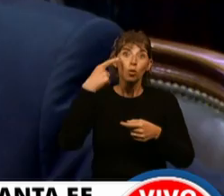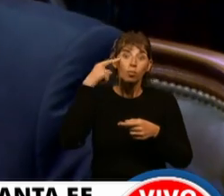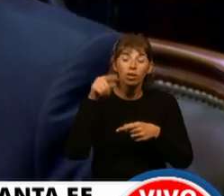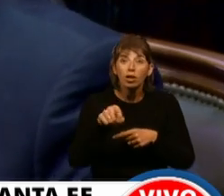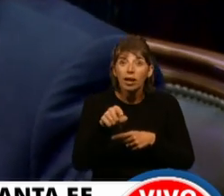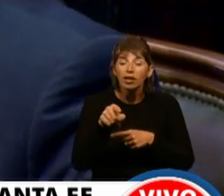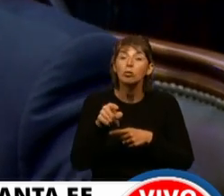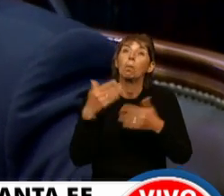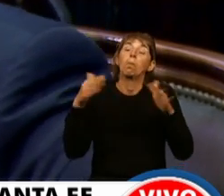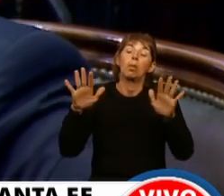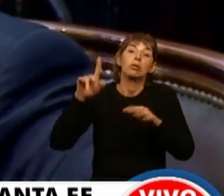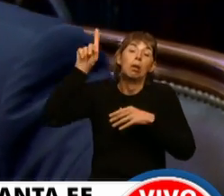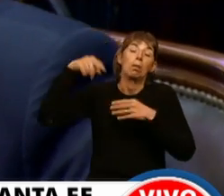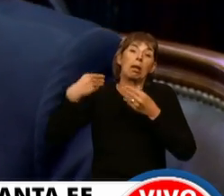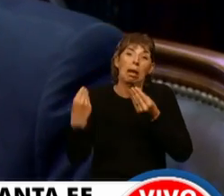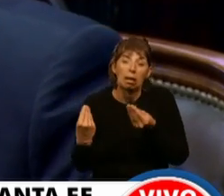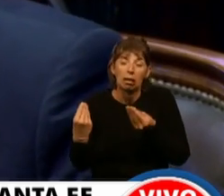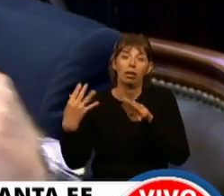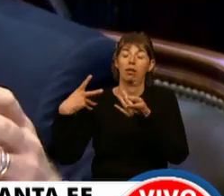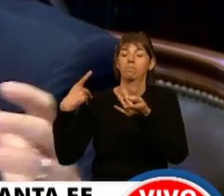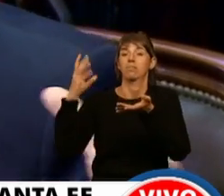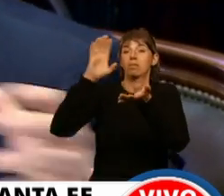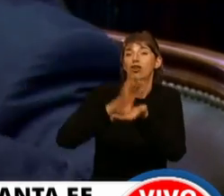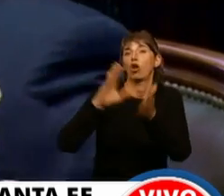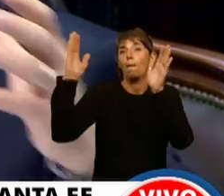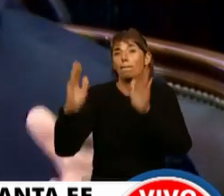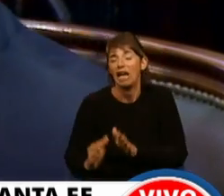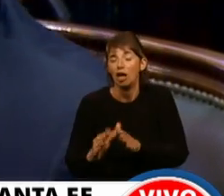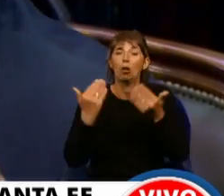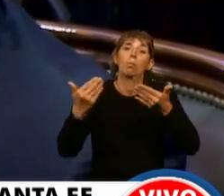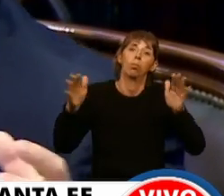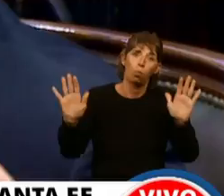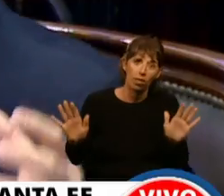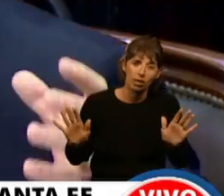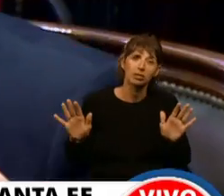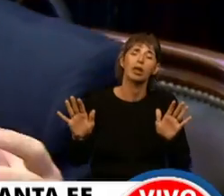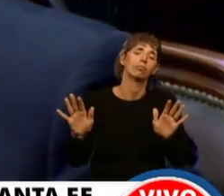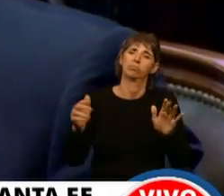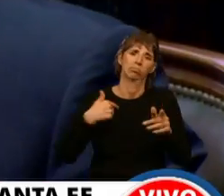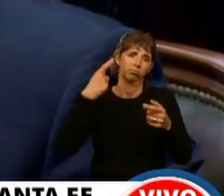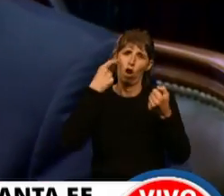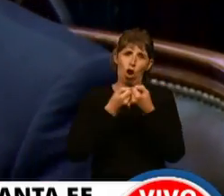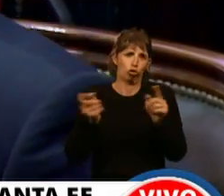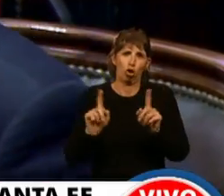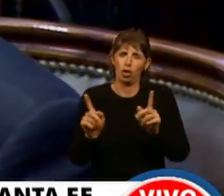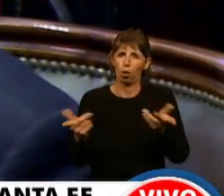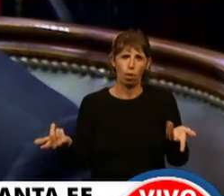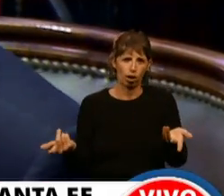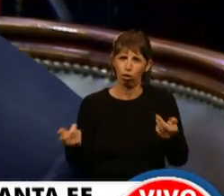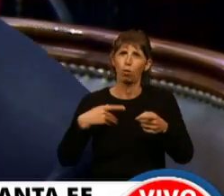proceso de inversión discrepo con los que dicen que puede desfinanciar algún sistema presupuestario